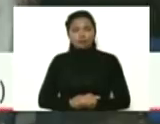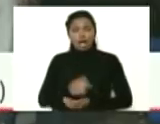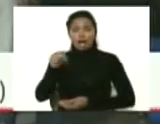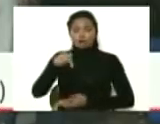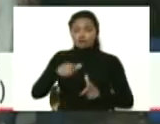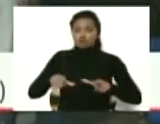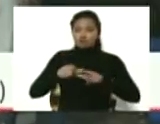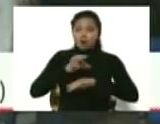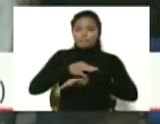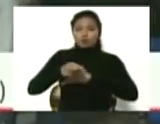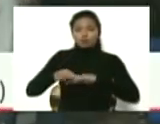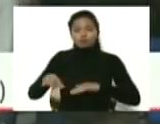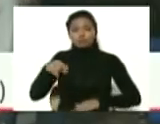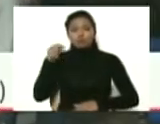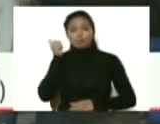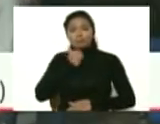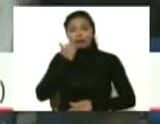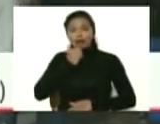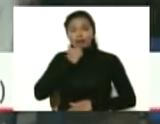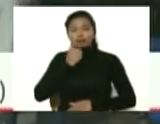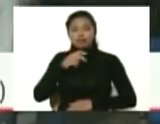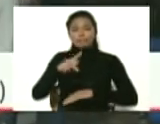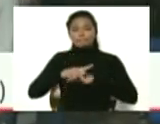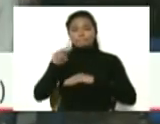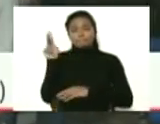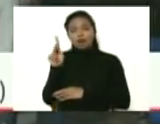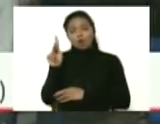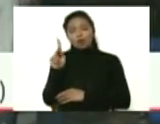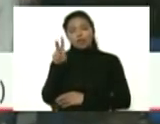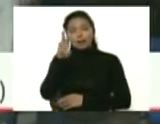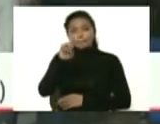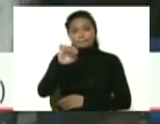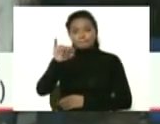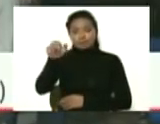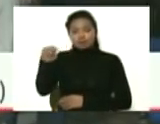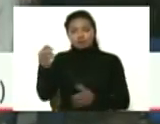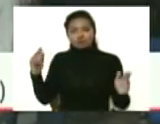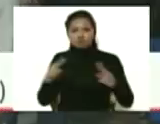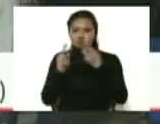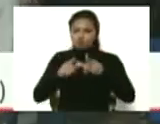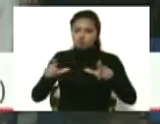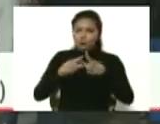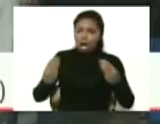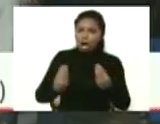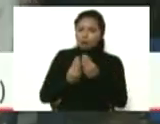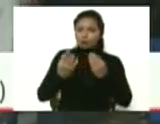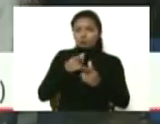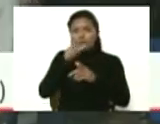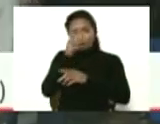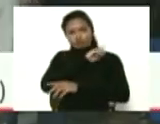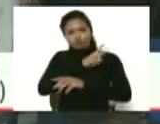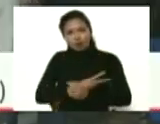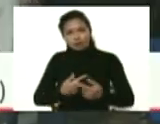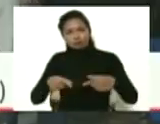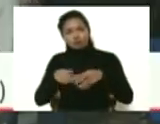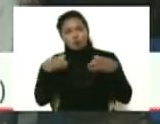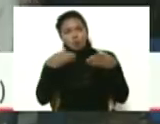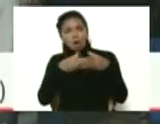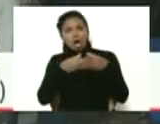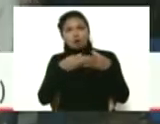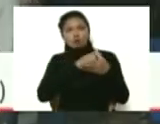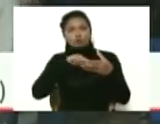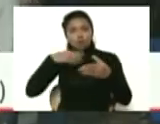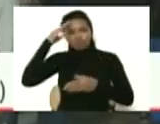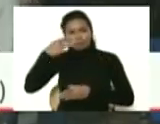desde el municipio Valencia, parroquia Miguel Peña, nos encontramos acompañados, pues, de esta poderosa que es